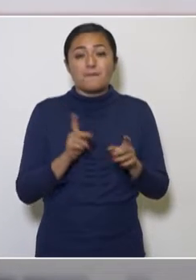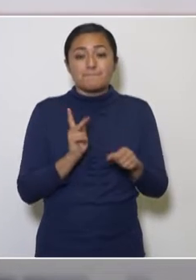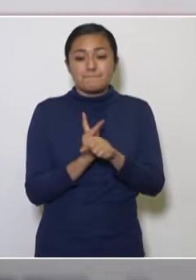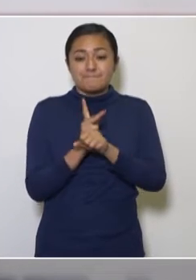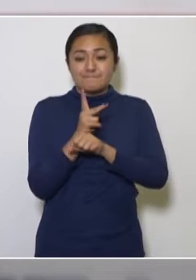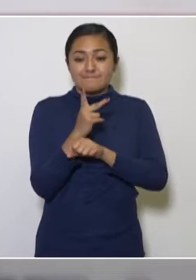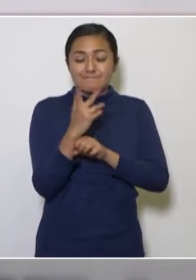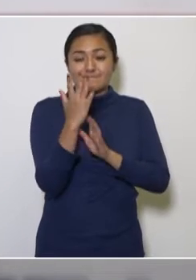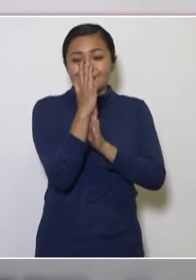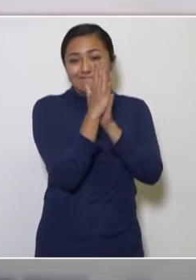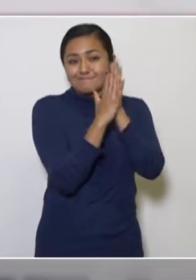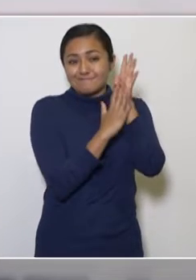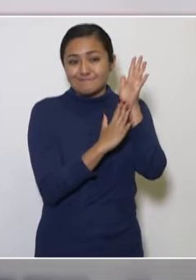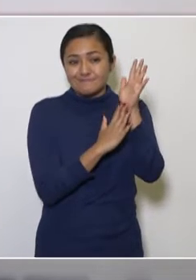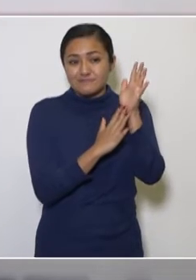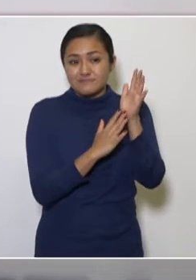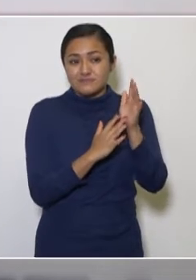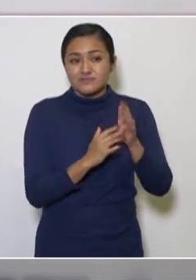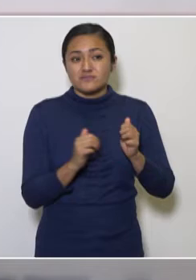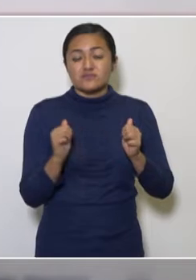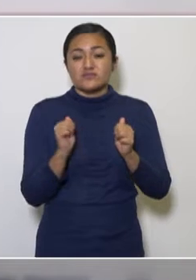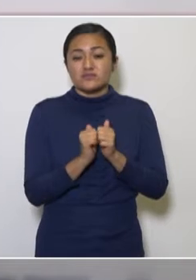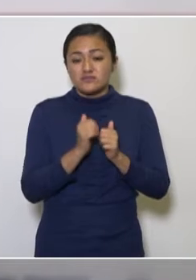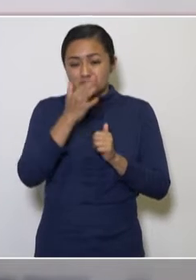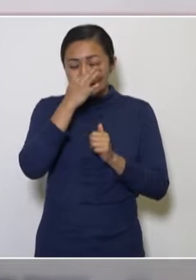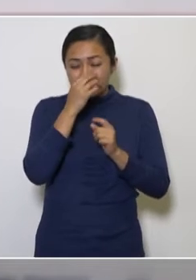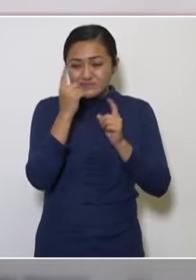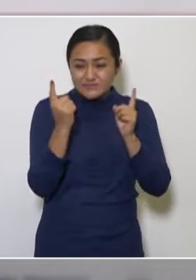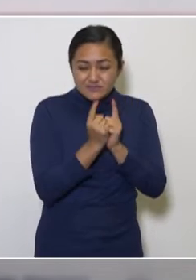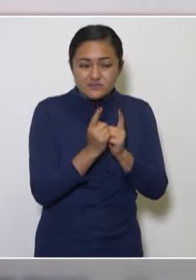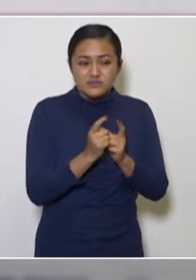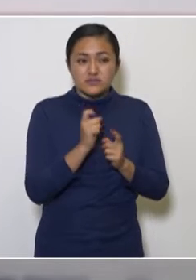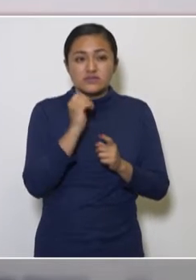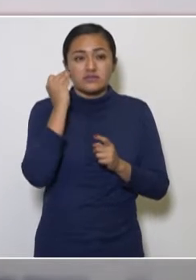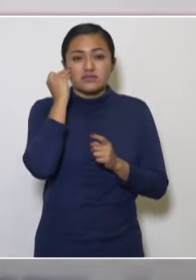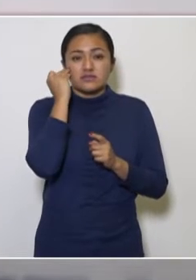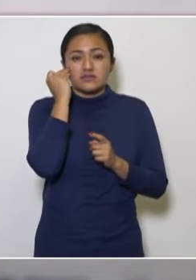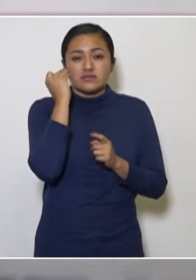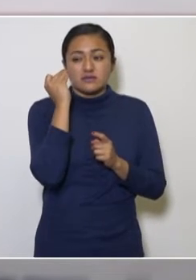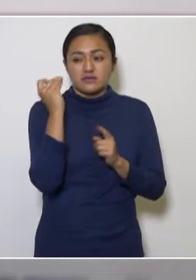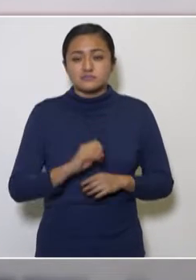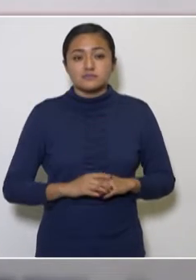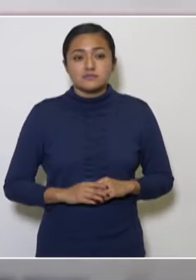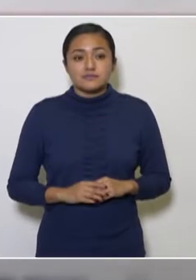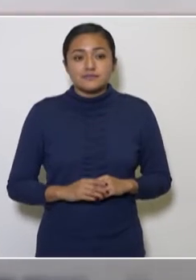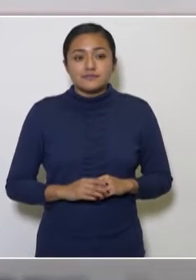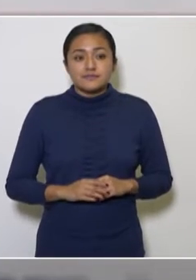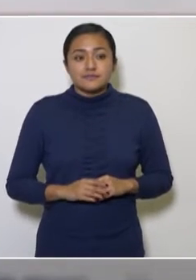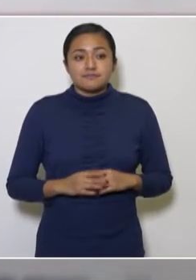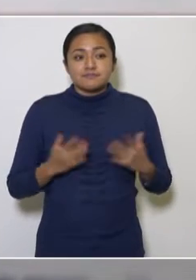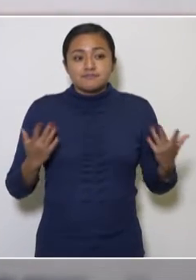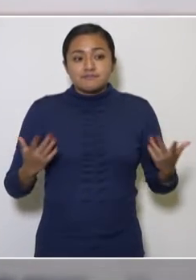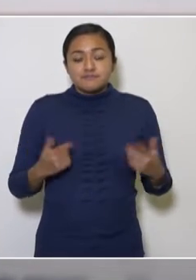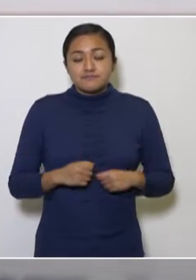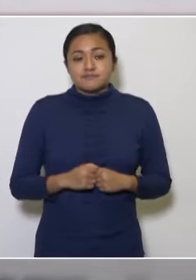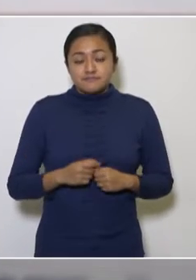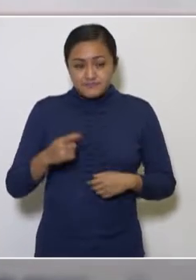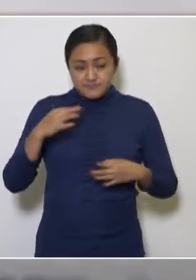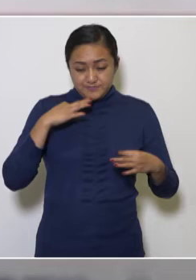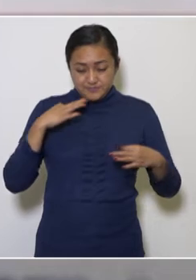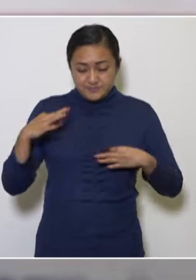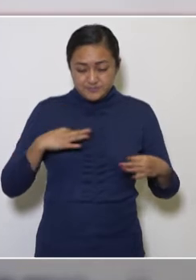piel, mucosa con mucosa y por un tiempo muy prolongado, gobernador. La